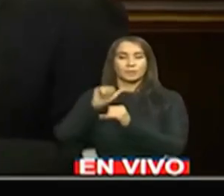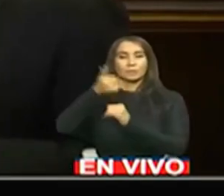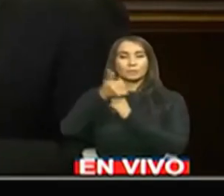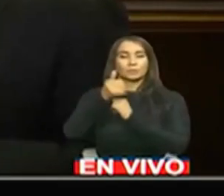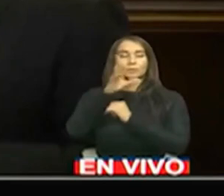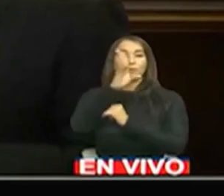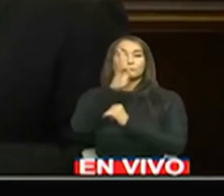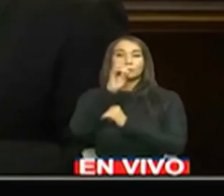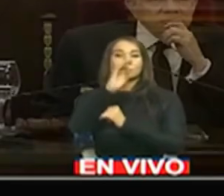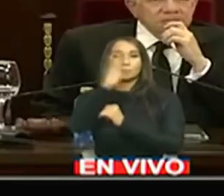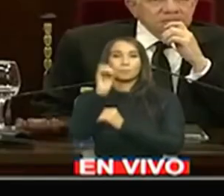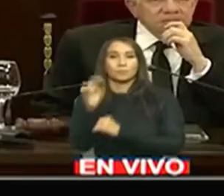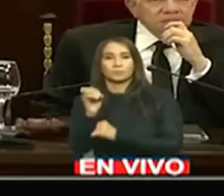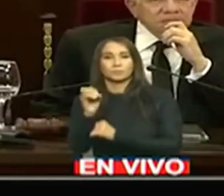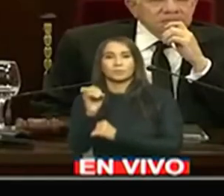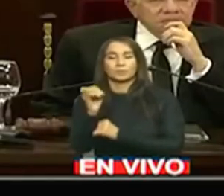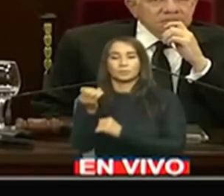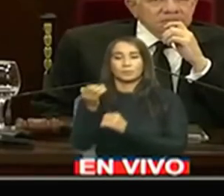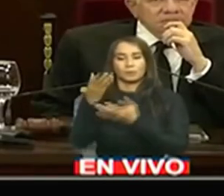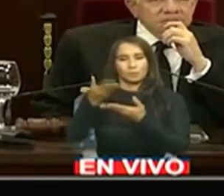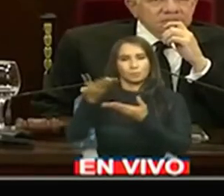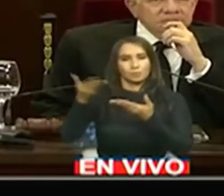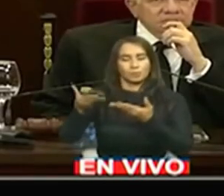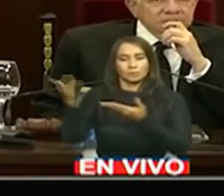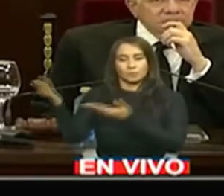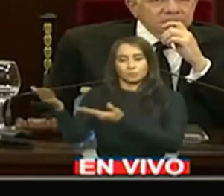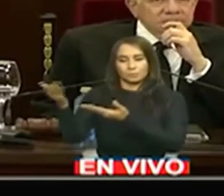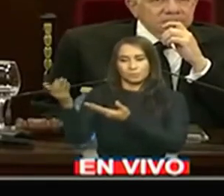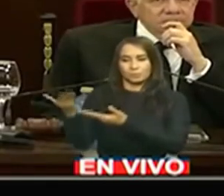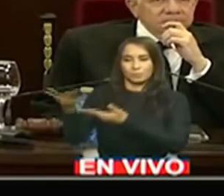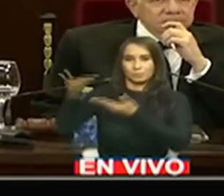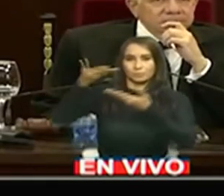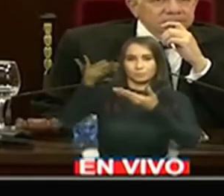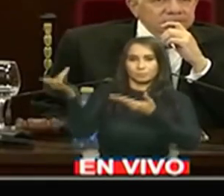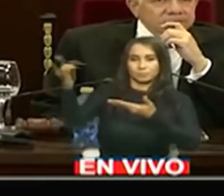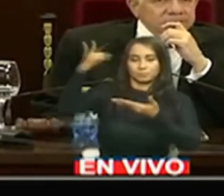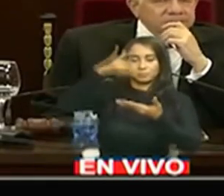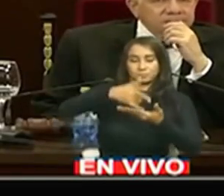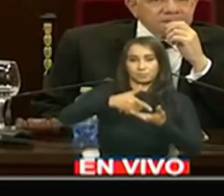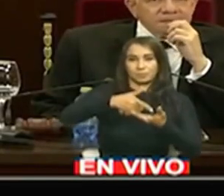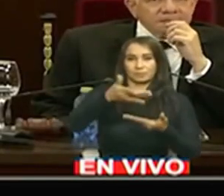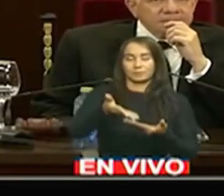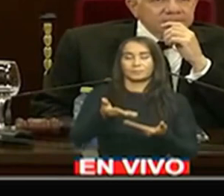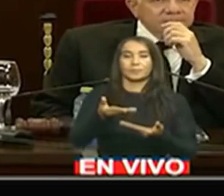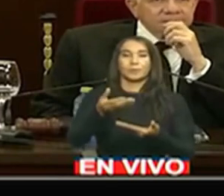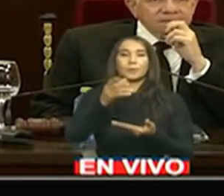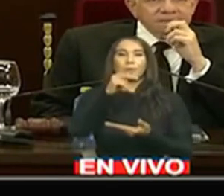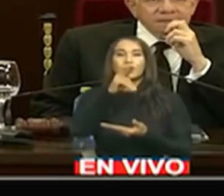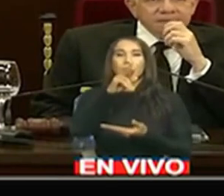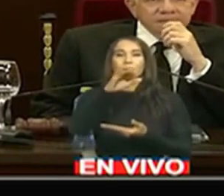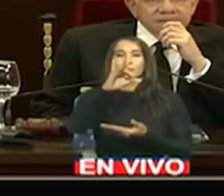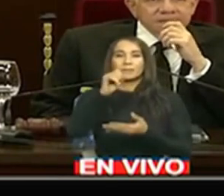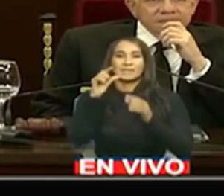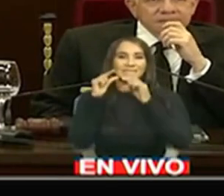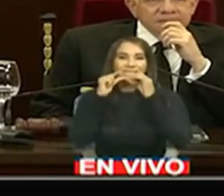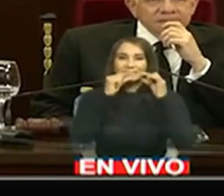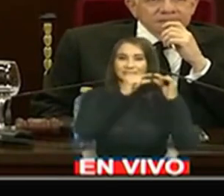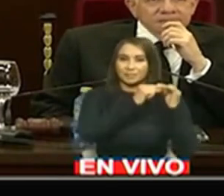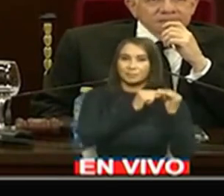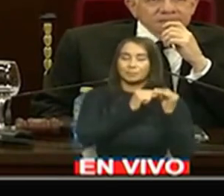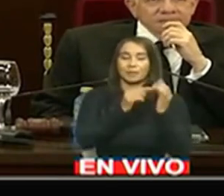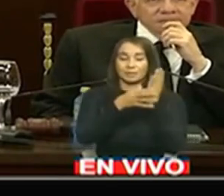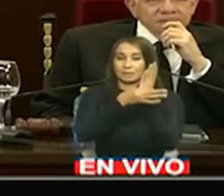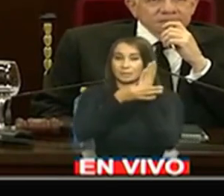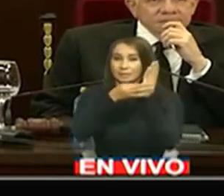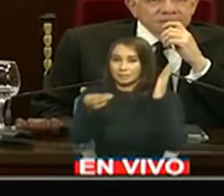un 70% de los insumos importados para la industria agropecuaria, tales como el trigo, el maíz, la soya y el sorgo,